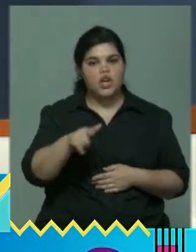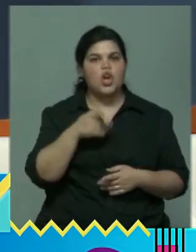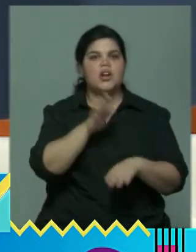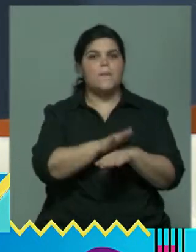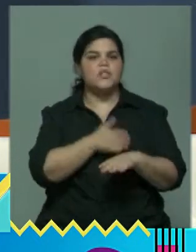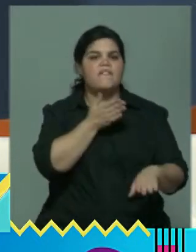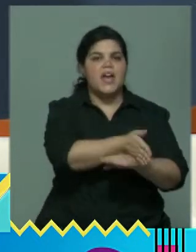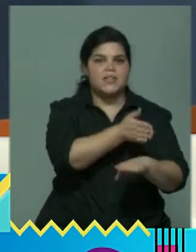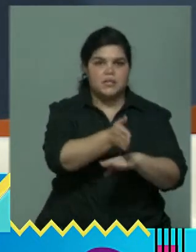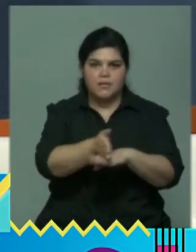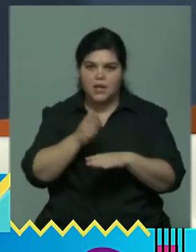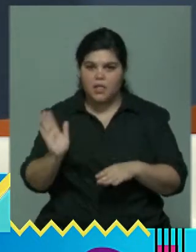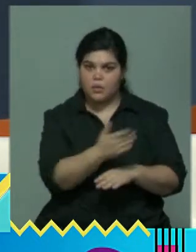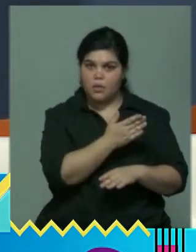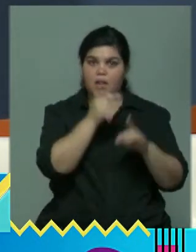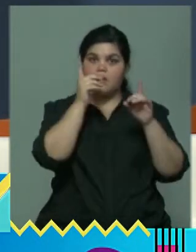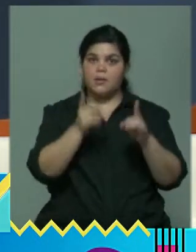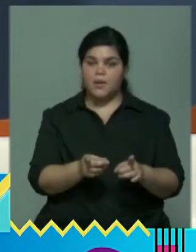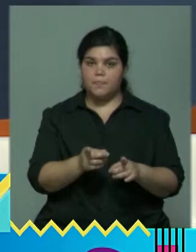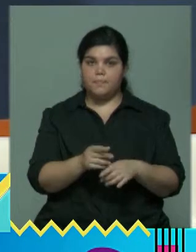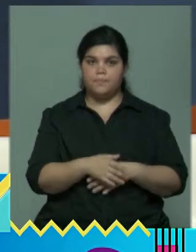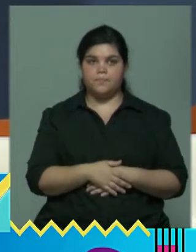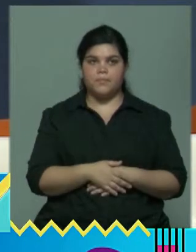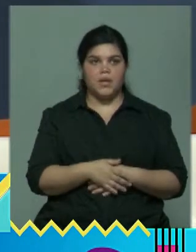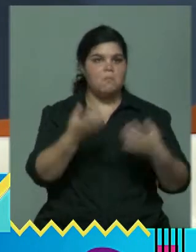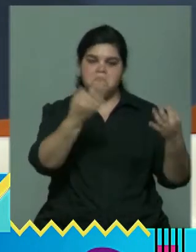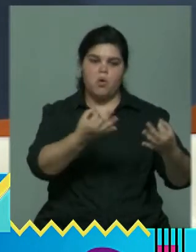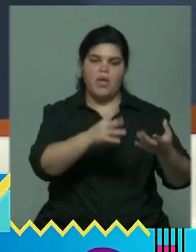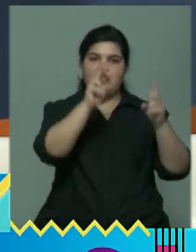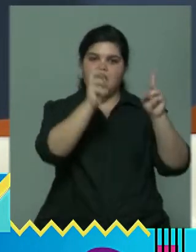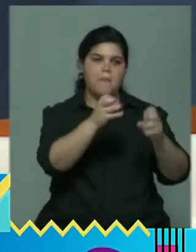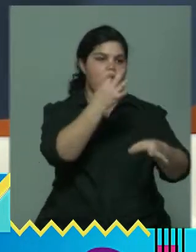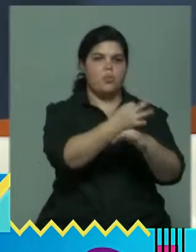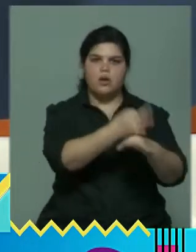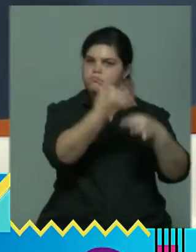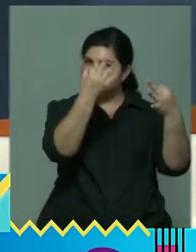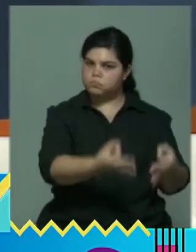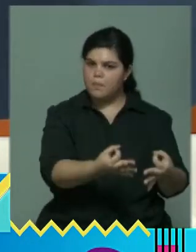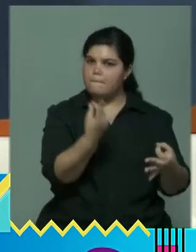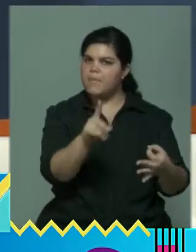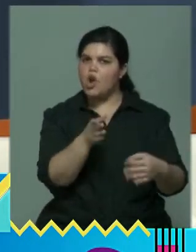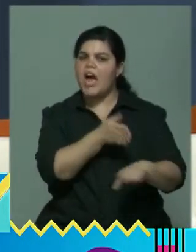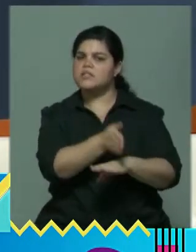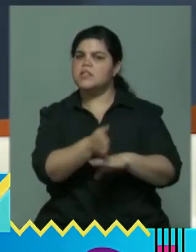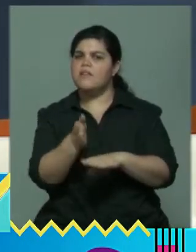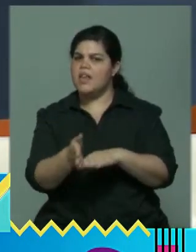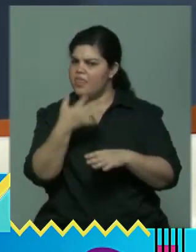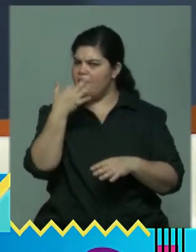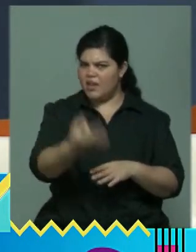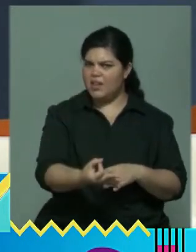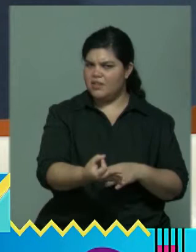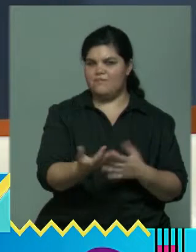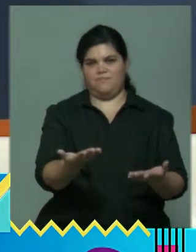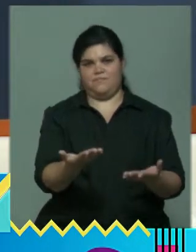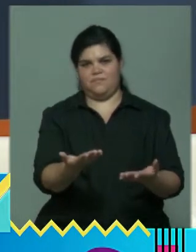accesibilidad. Digo, muy bien toda la parte de educación, por supuesto, pero hay que garantizar la accesibilidad en la educación, fuera de si los chicos no